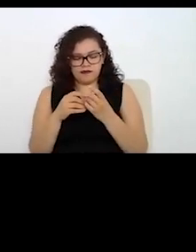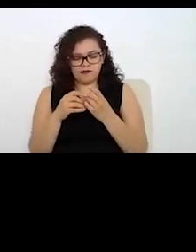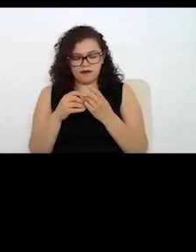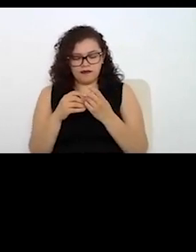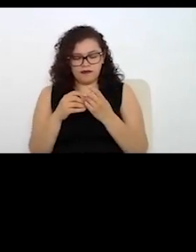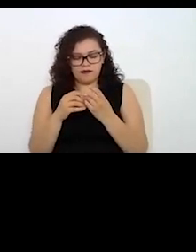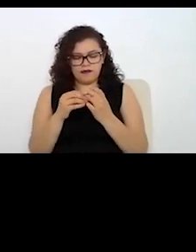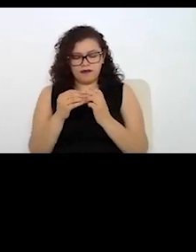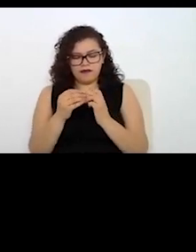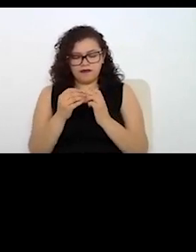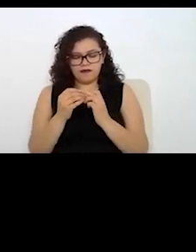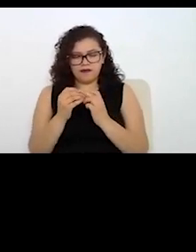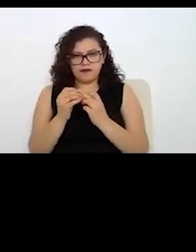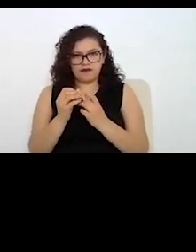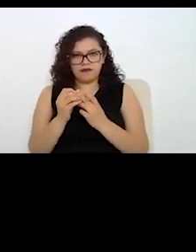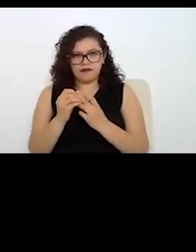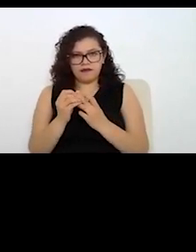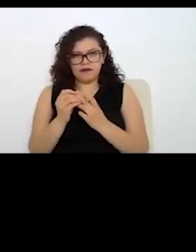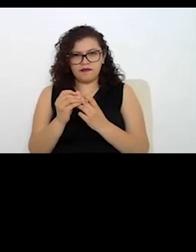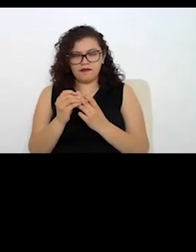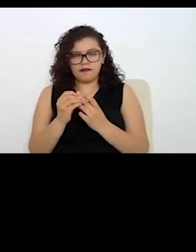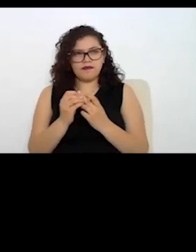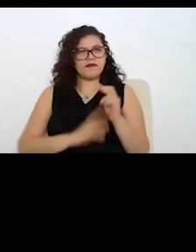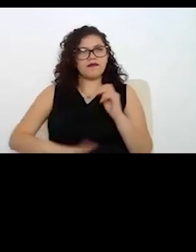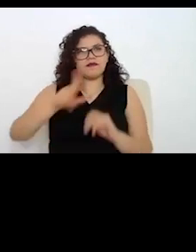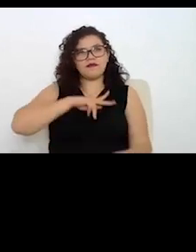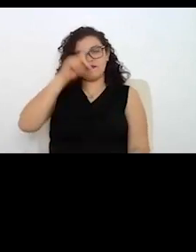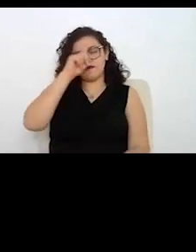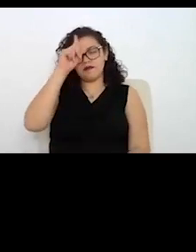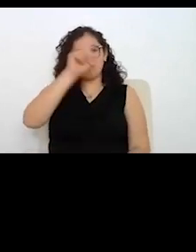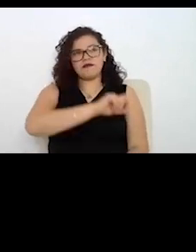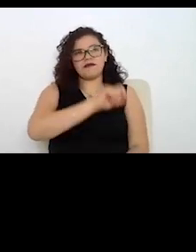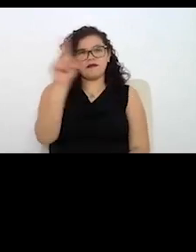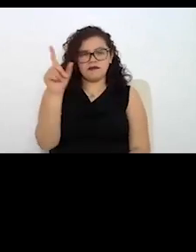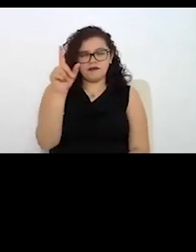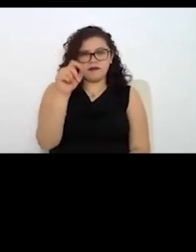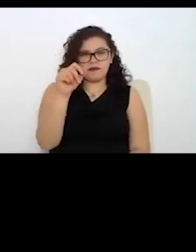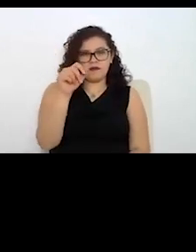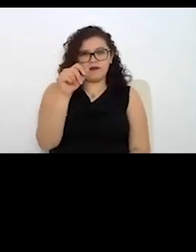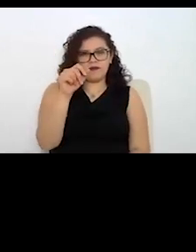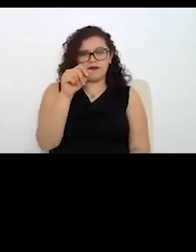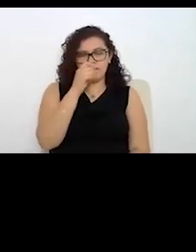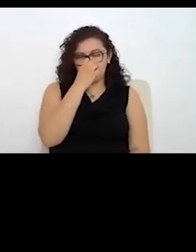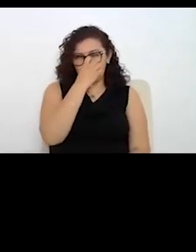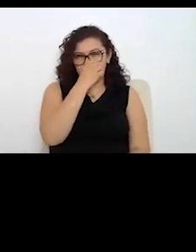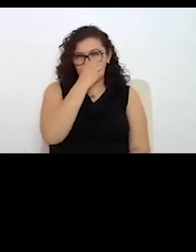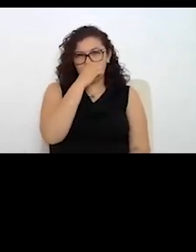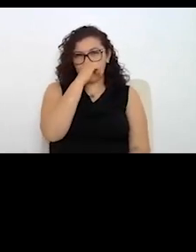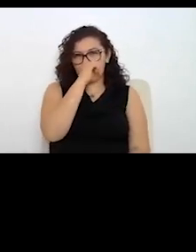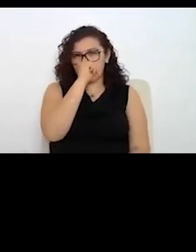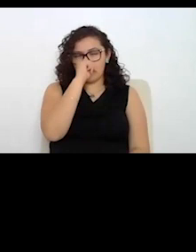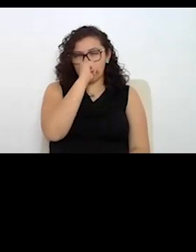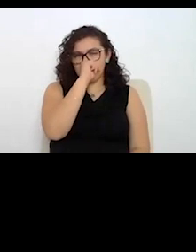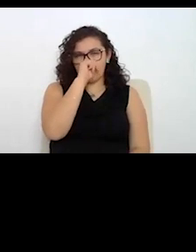ese sentido, mi recomendación profesional, tratando de salir del tema